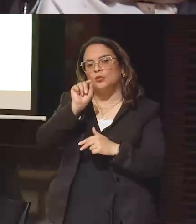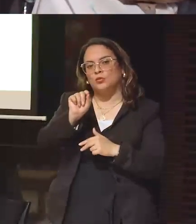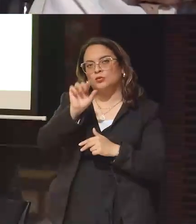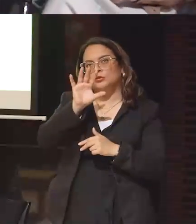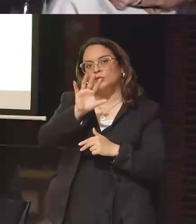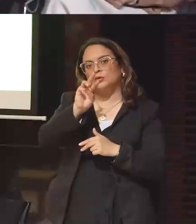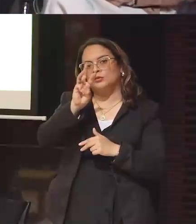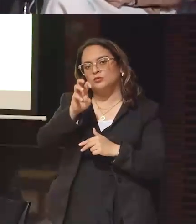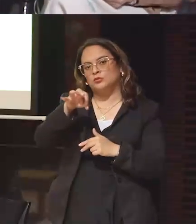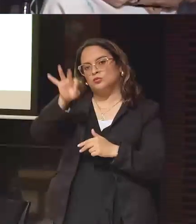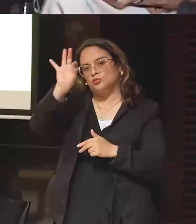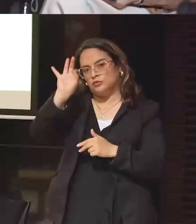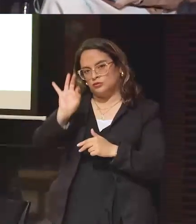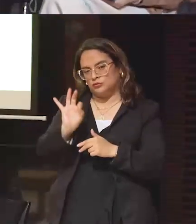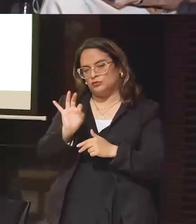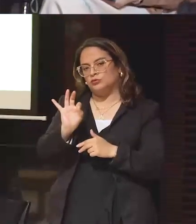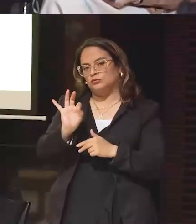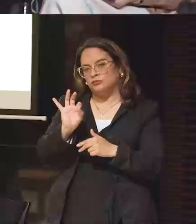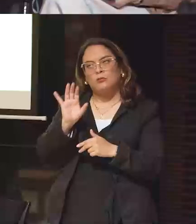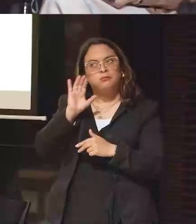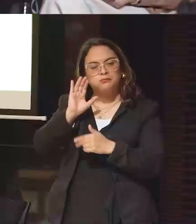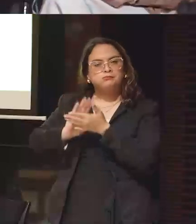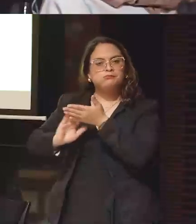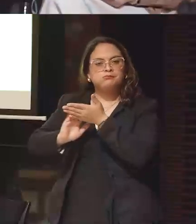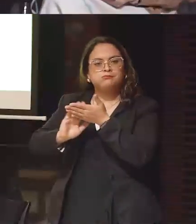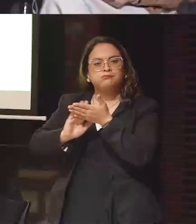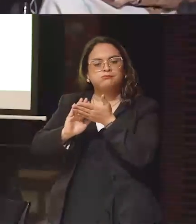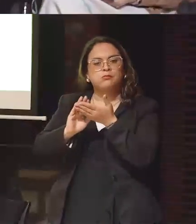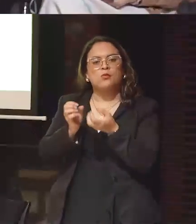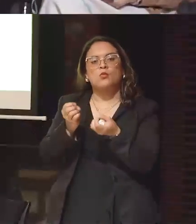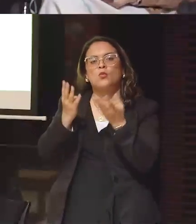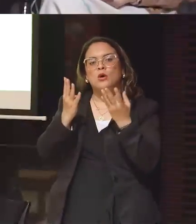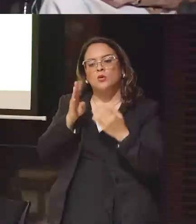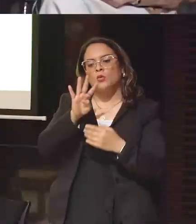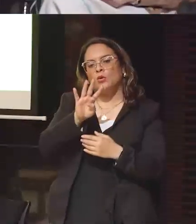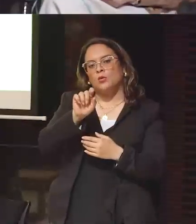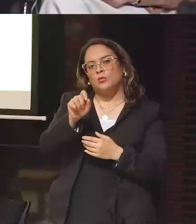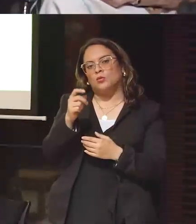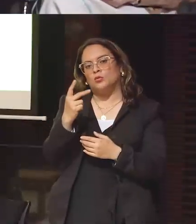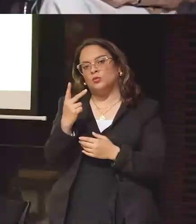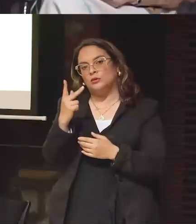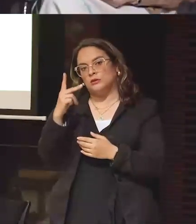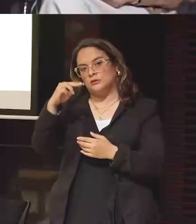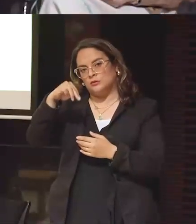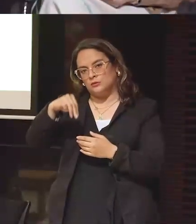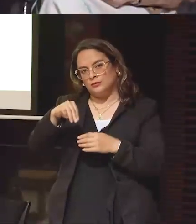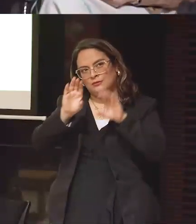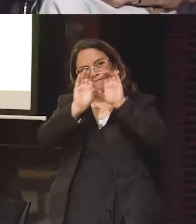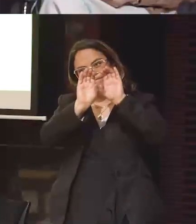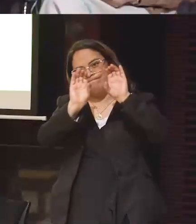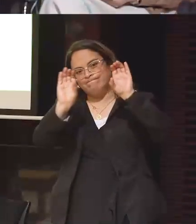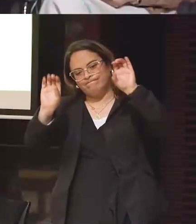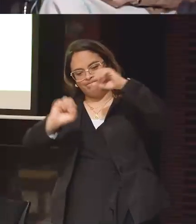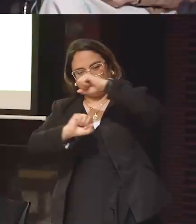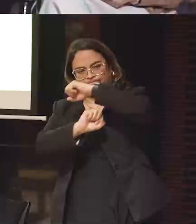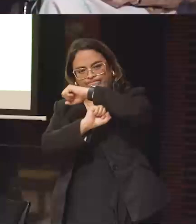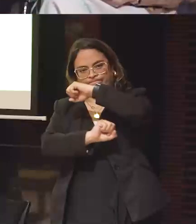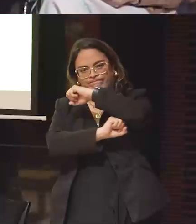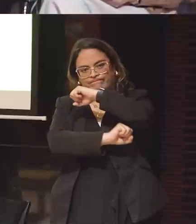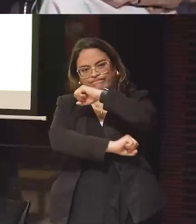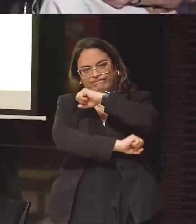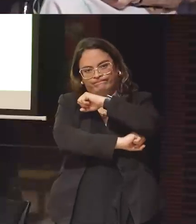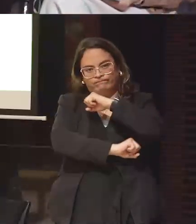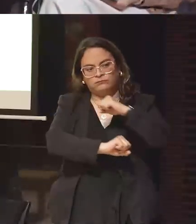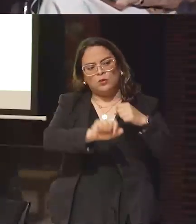53.58% de avance. Se han completado 4.2 kilómetros de viaducto. La obra va a atravesar